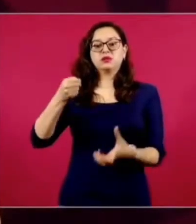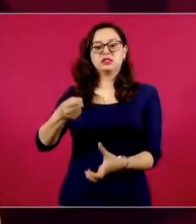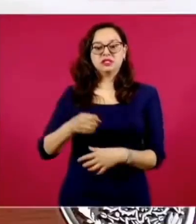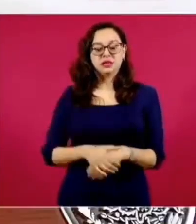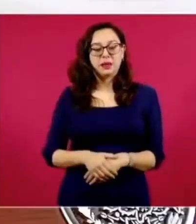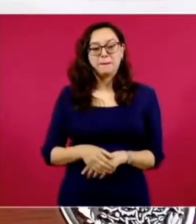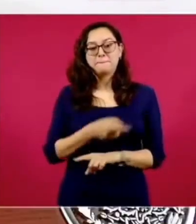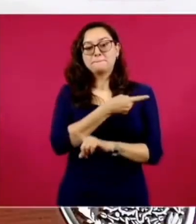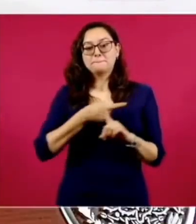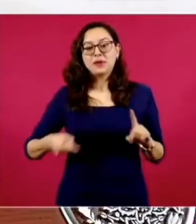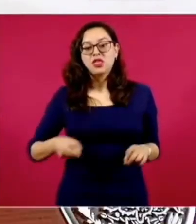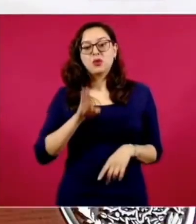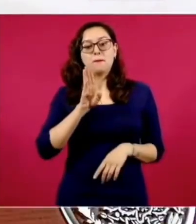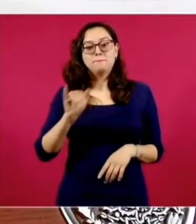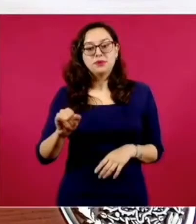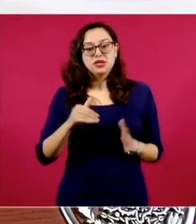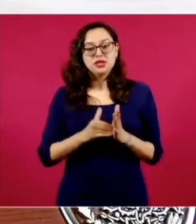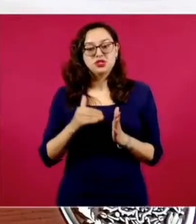de pesos.